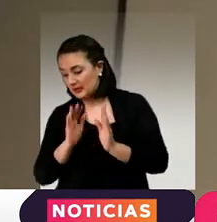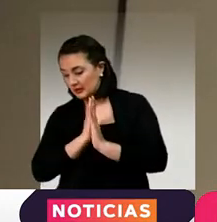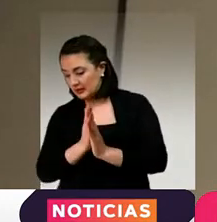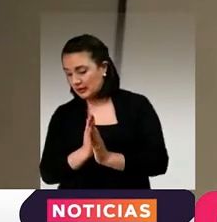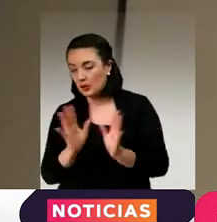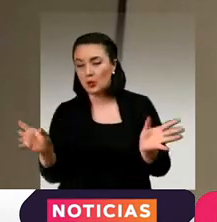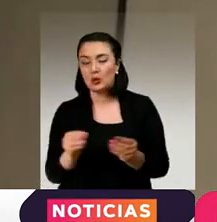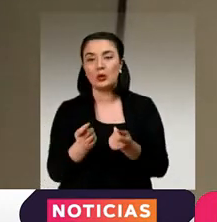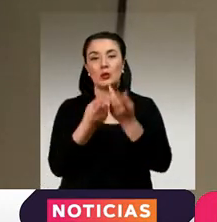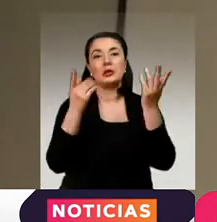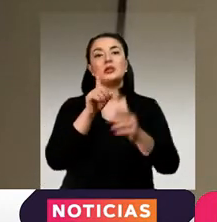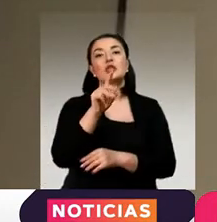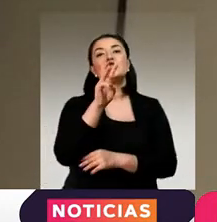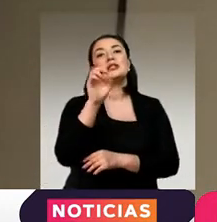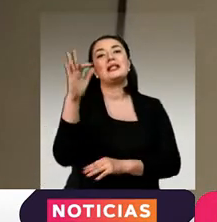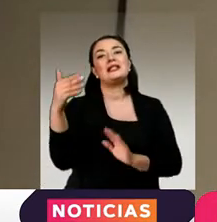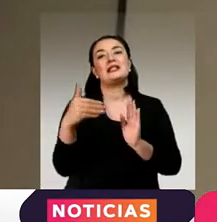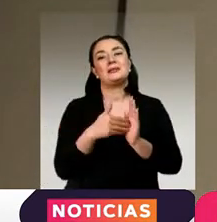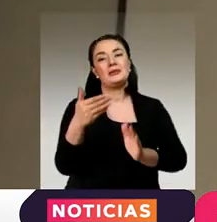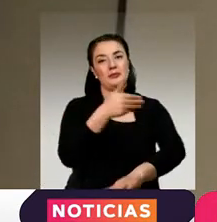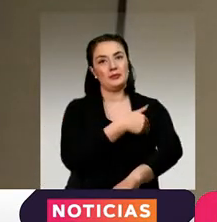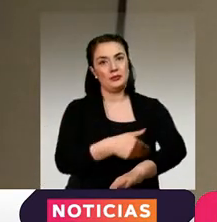mil millones de pesos a